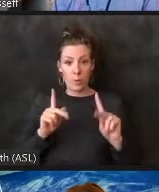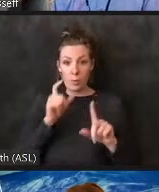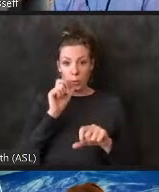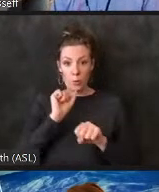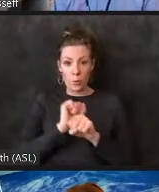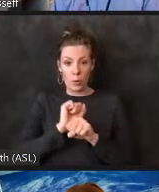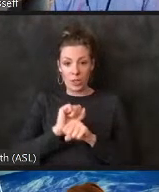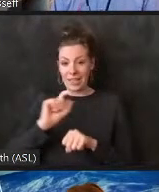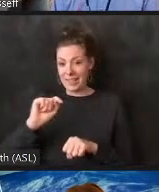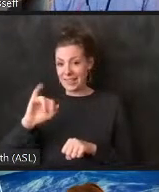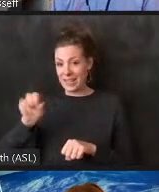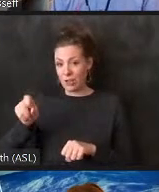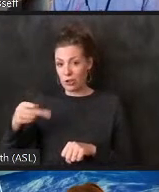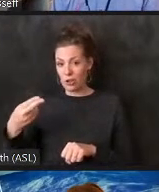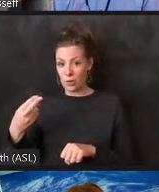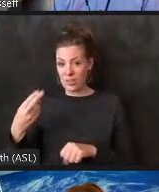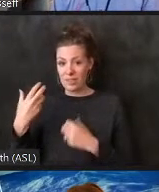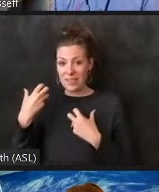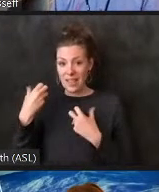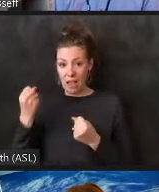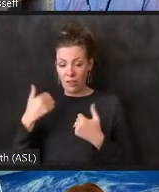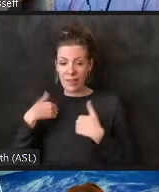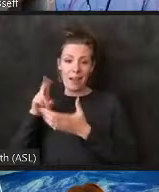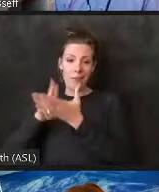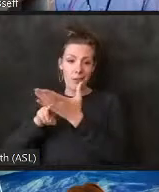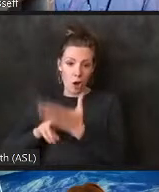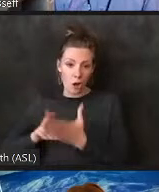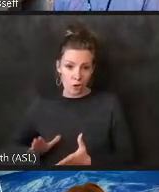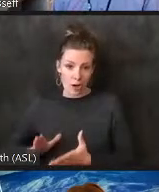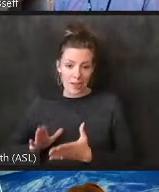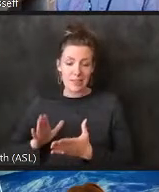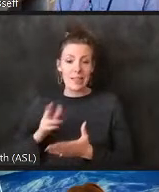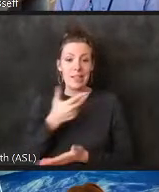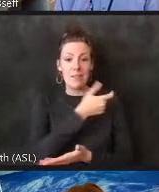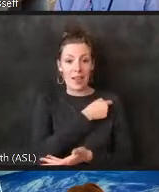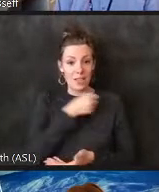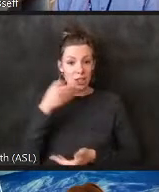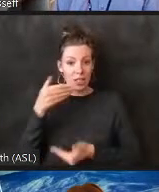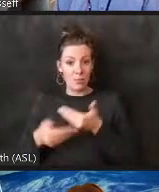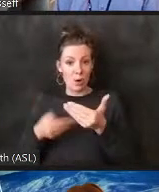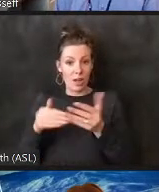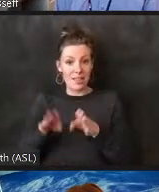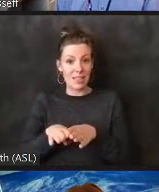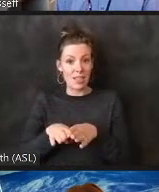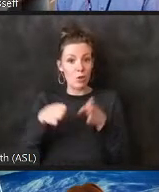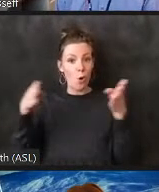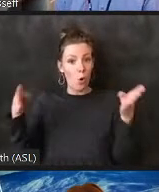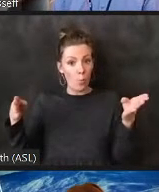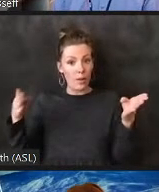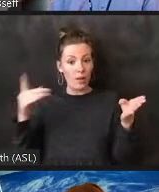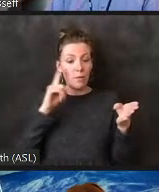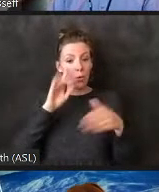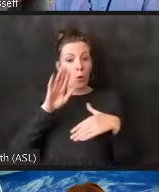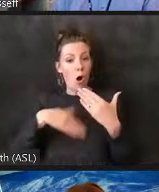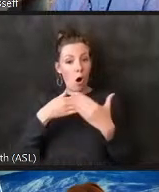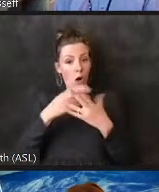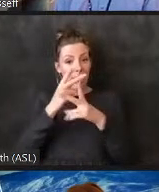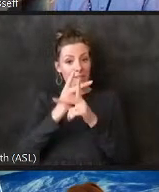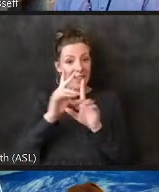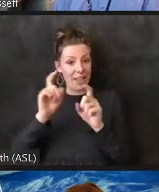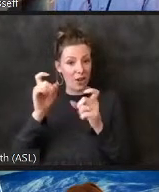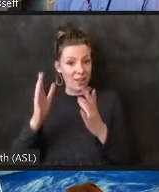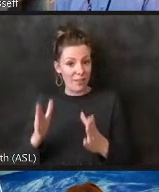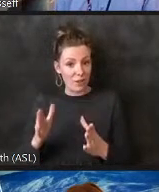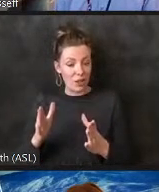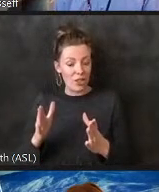para la gente que trabaja en Joseph Health y los que trabajan con nosotros en nuestros procesos de centros de